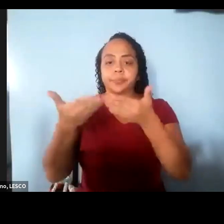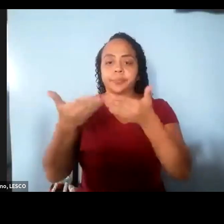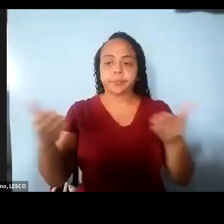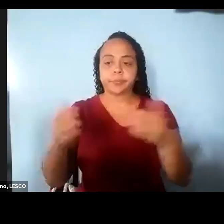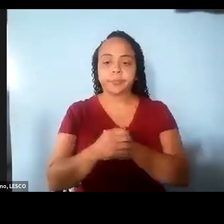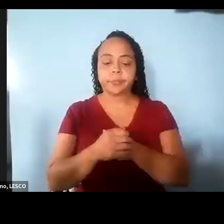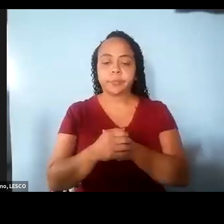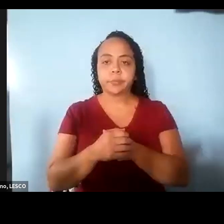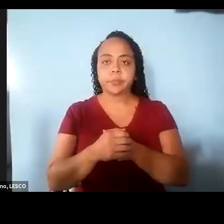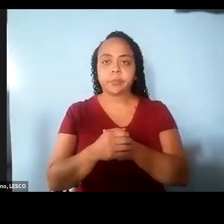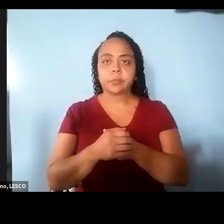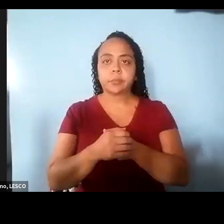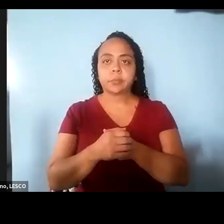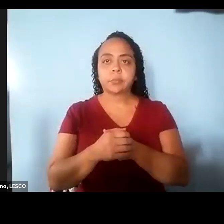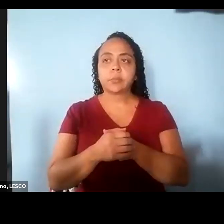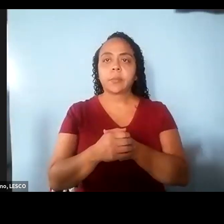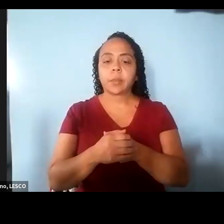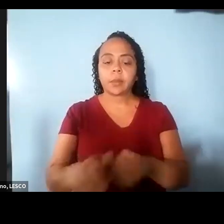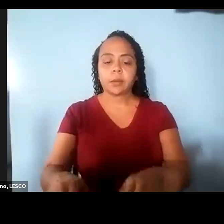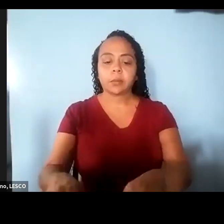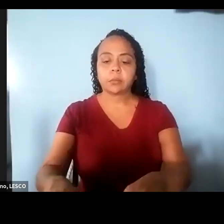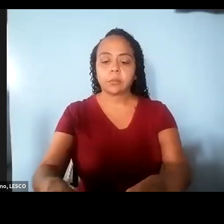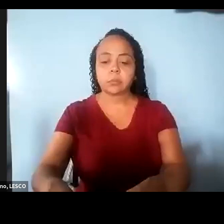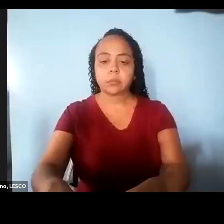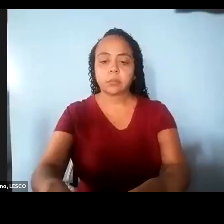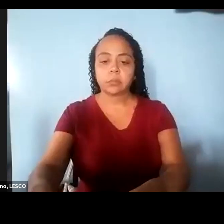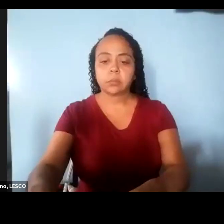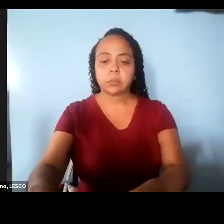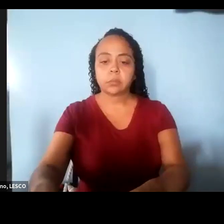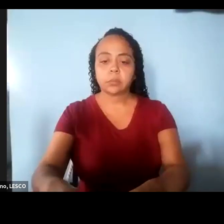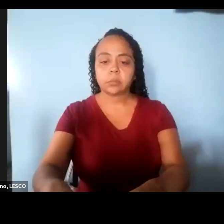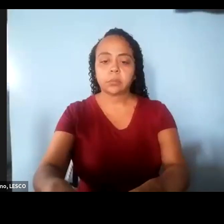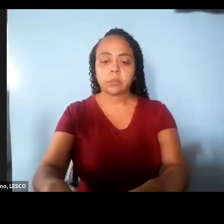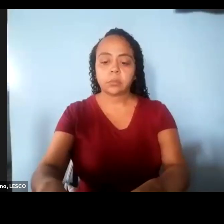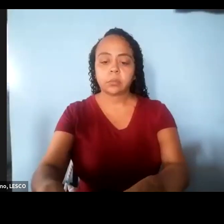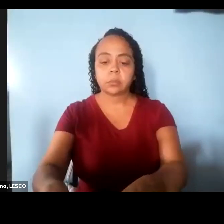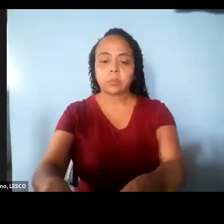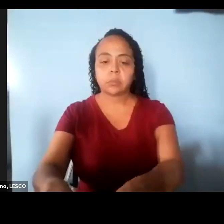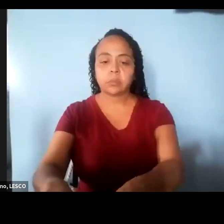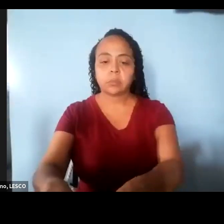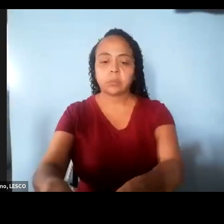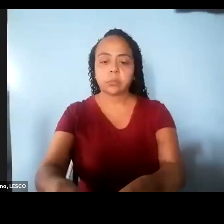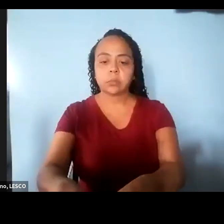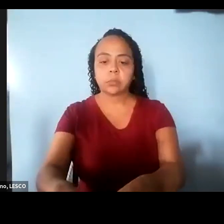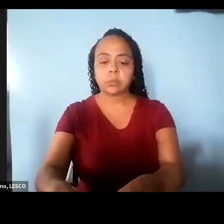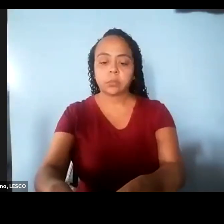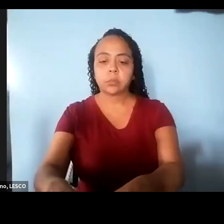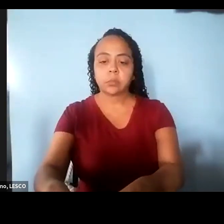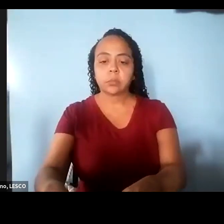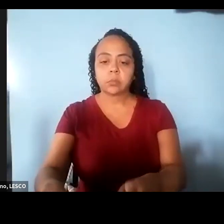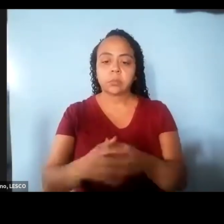la salud pública en los determinantes de la salud y eso pasa por todo el impacto socioeconómico por el empleo por la salud mental